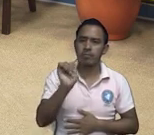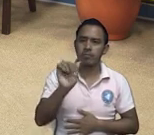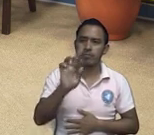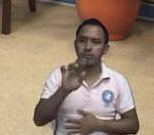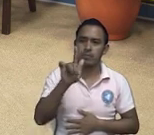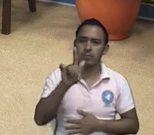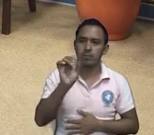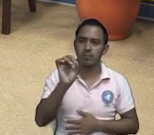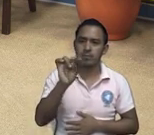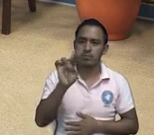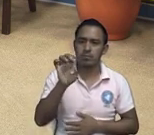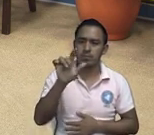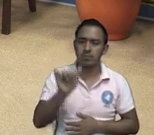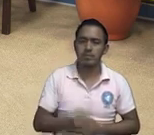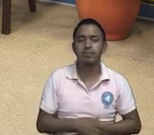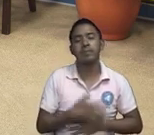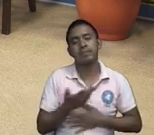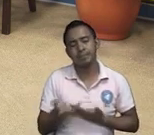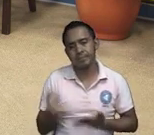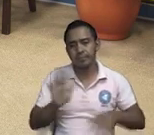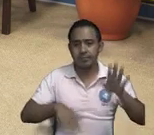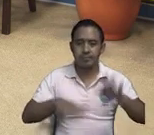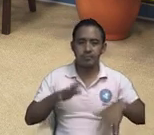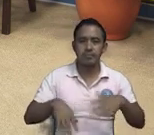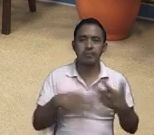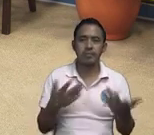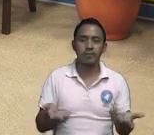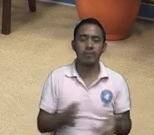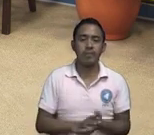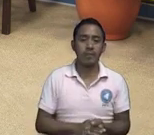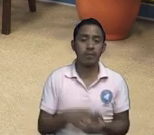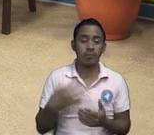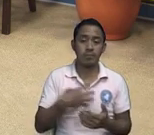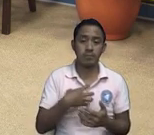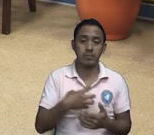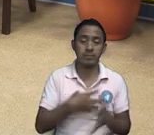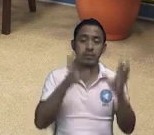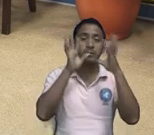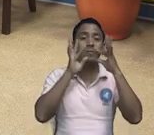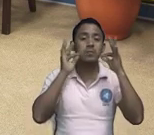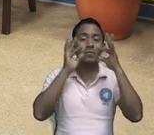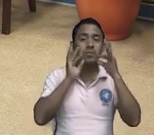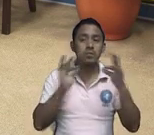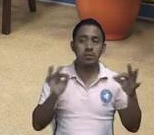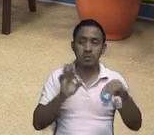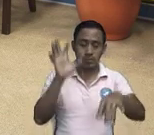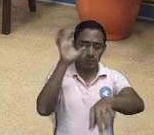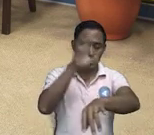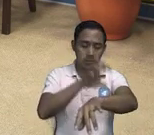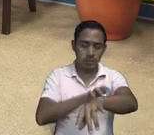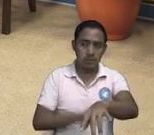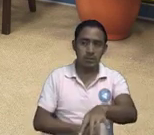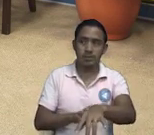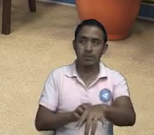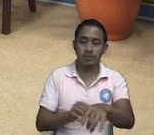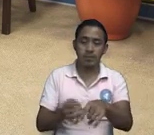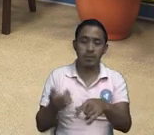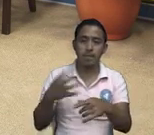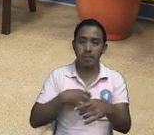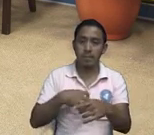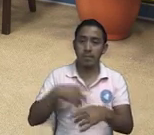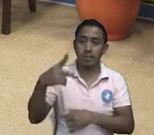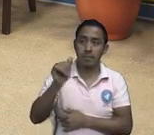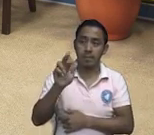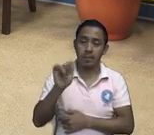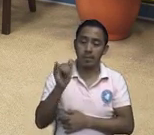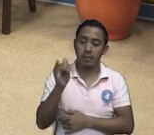conoce comúnmente. Sí. Normalmente, a veces, este es un ectoparásito que tiene el gato y cuando nos lesiona, rompe la piel y el parásito puede entrar a través de la